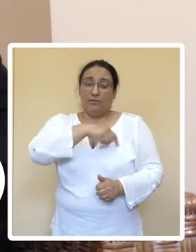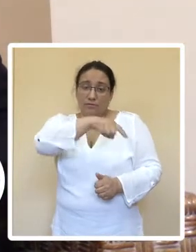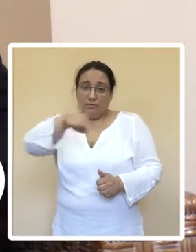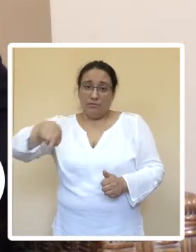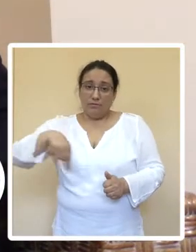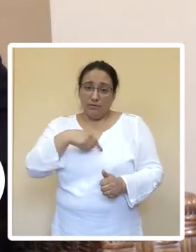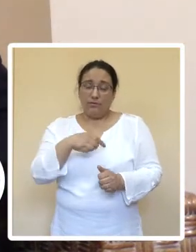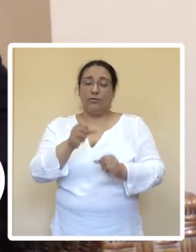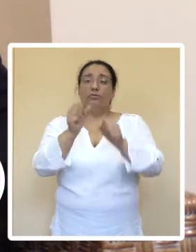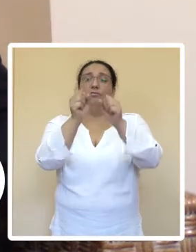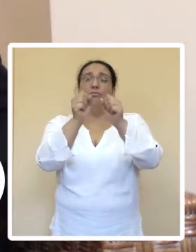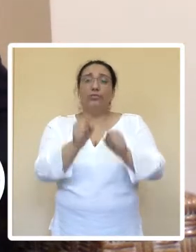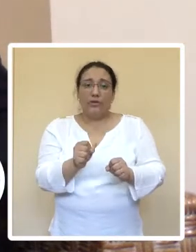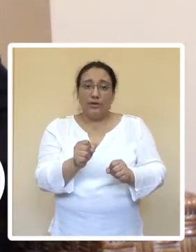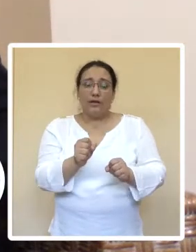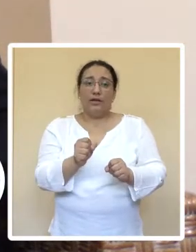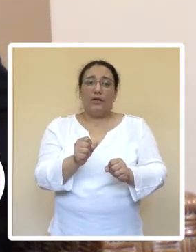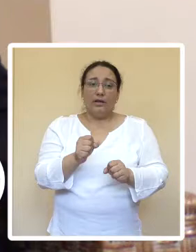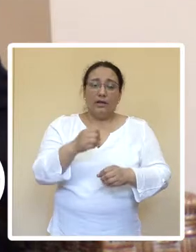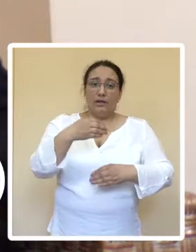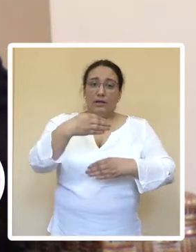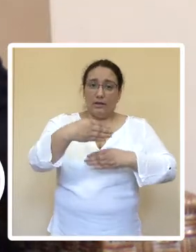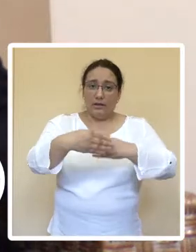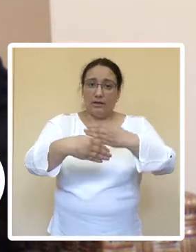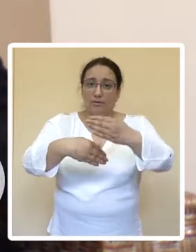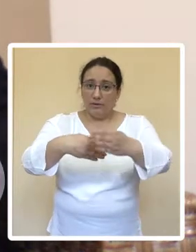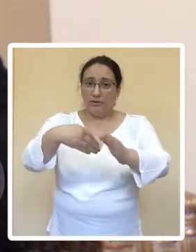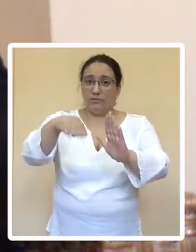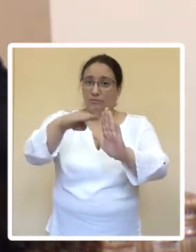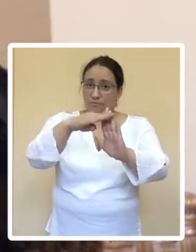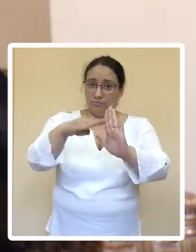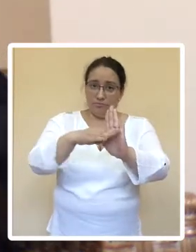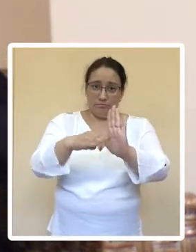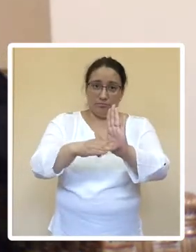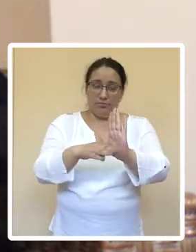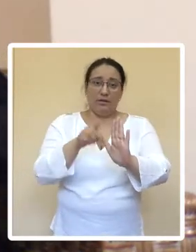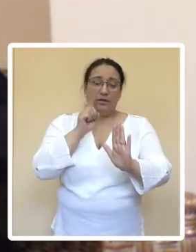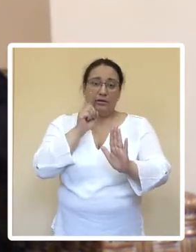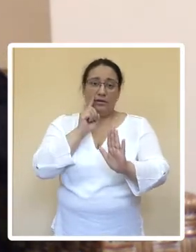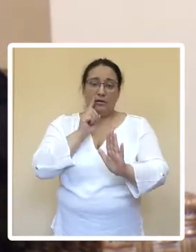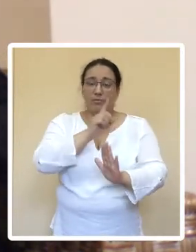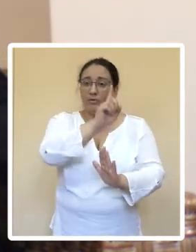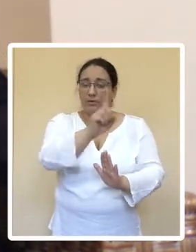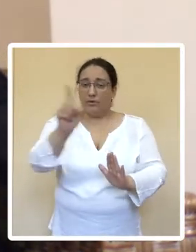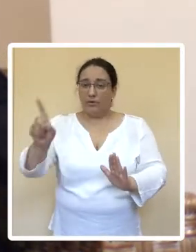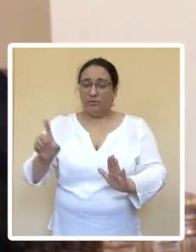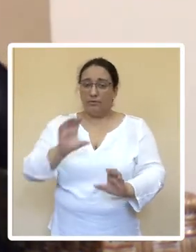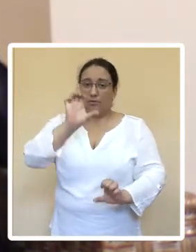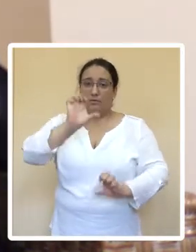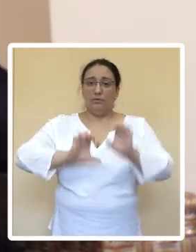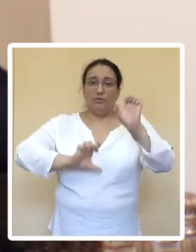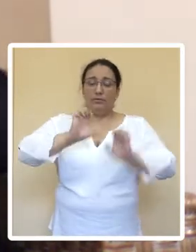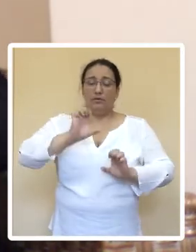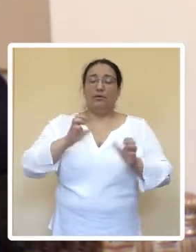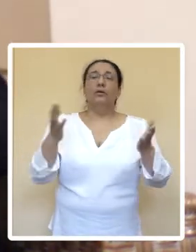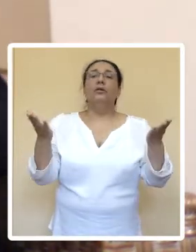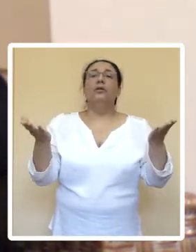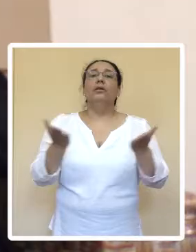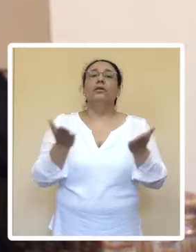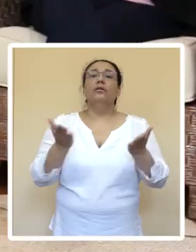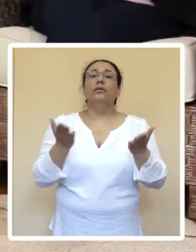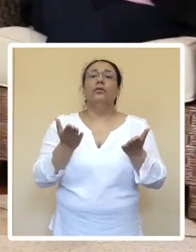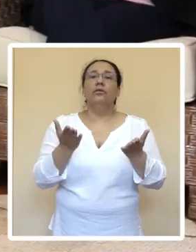de, con los procesos que tenemos cada una de nuestras empresas y las complejidades que tenemos, de cómo reconocer lo que